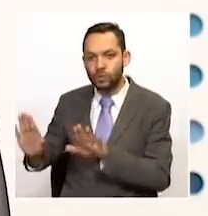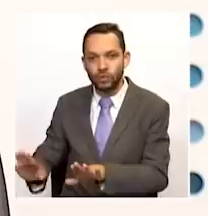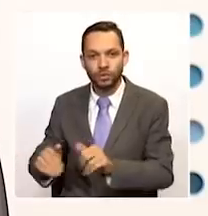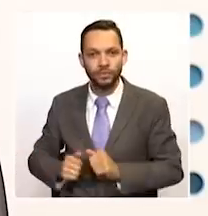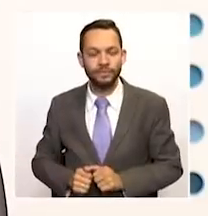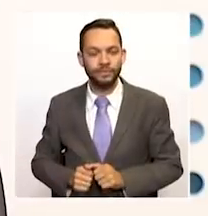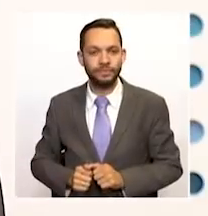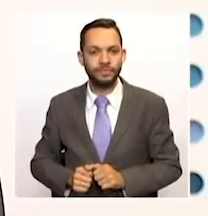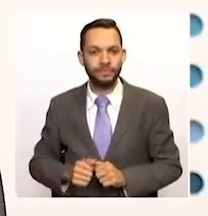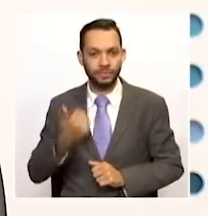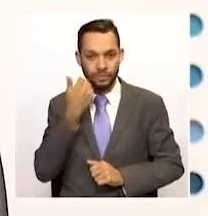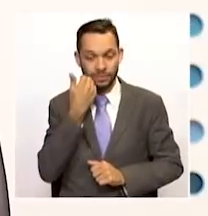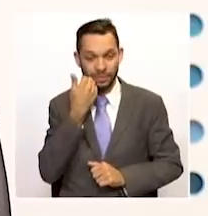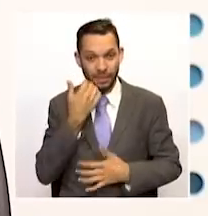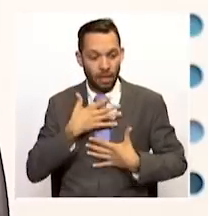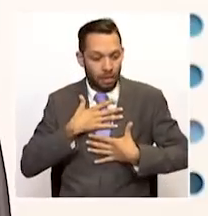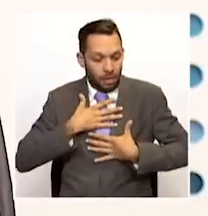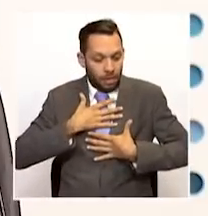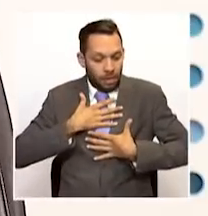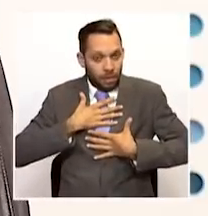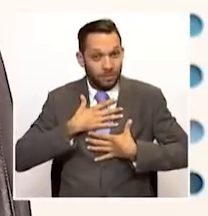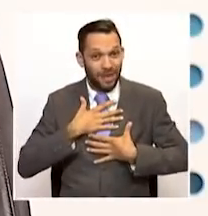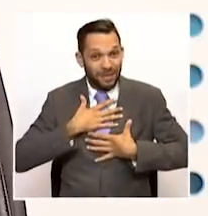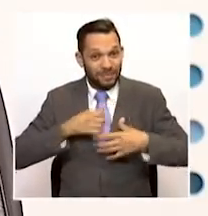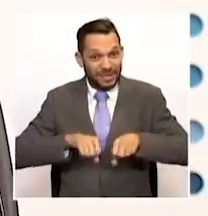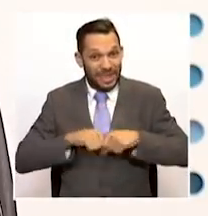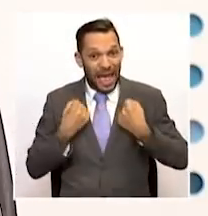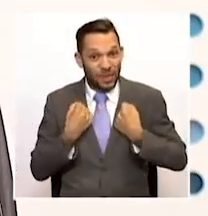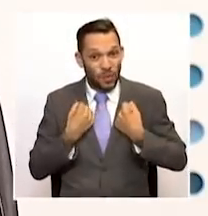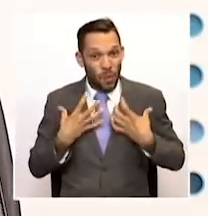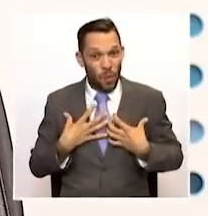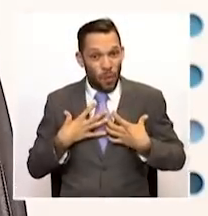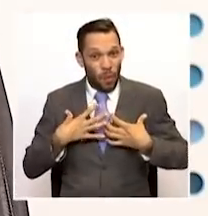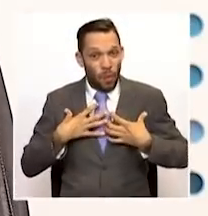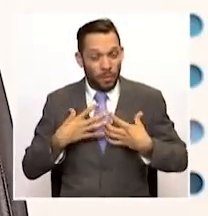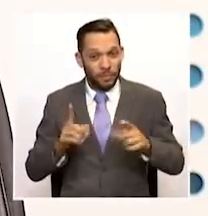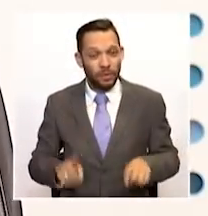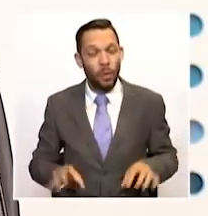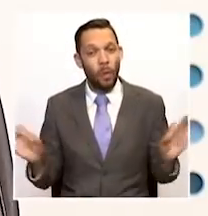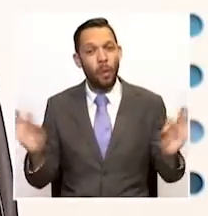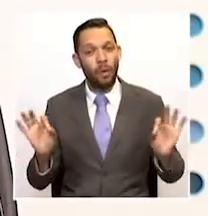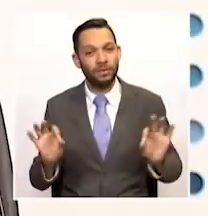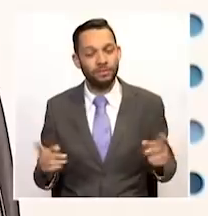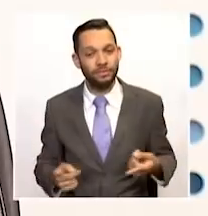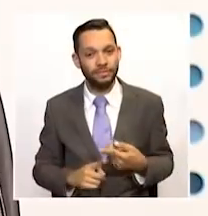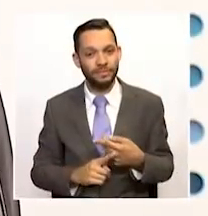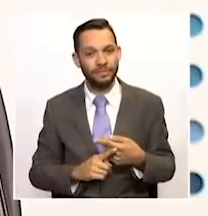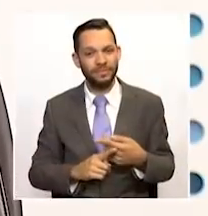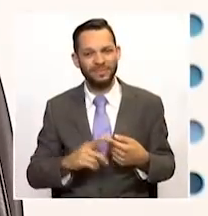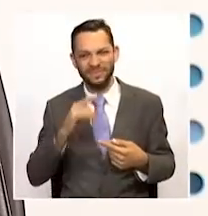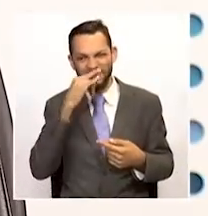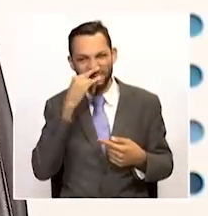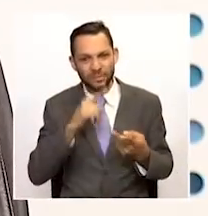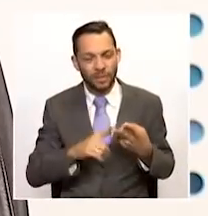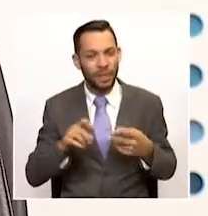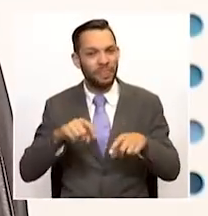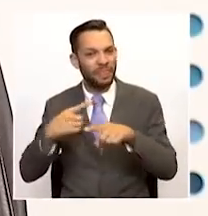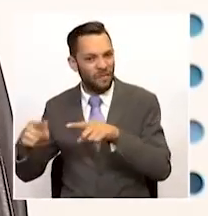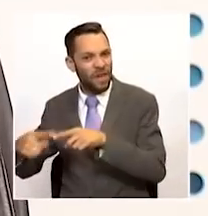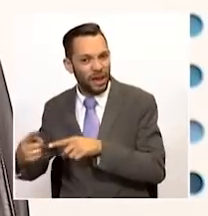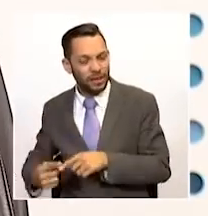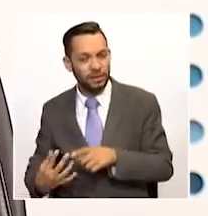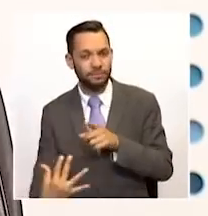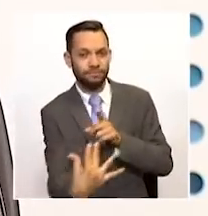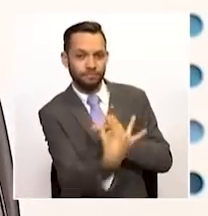para el diagnóstico de lupus los anticuerpos anti nucleares las cenas todas estas pruebas que a nivel inmunológico